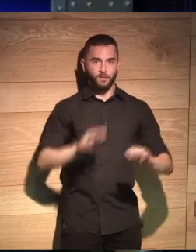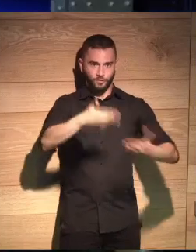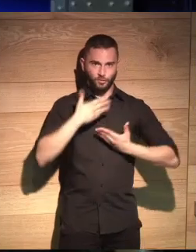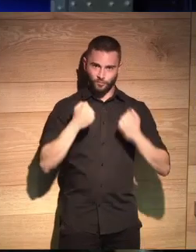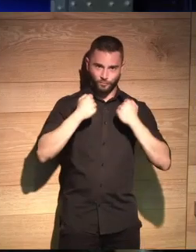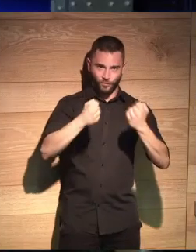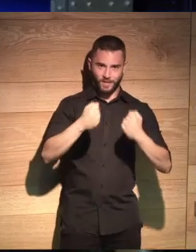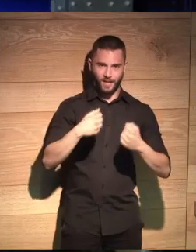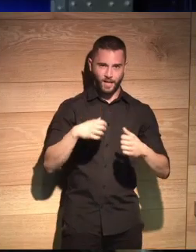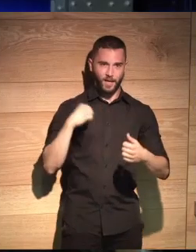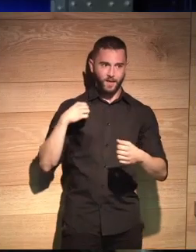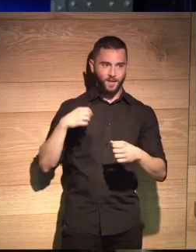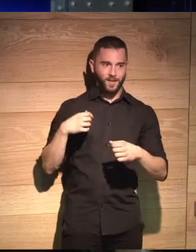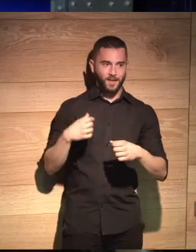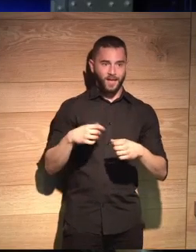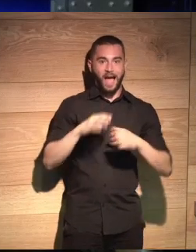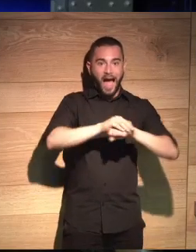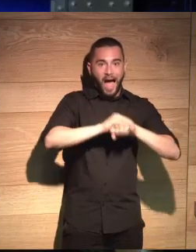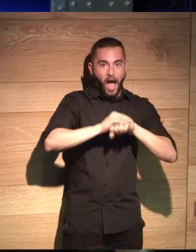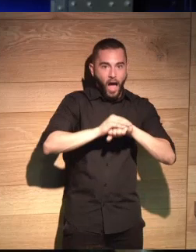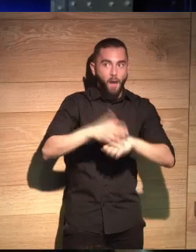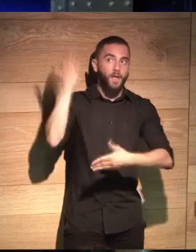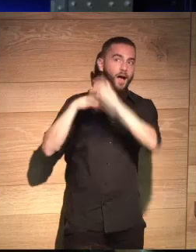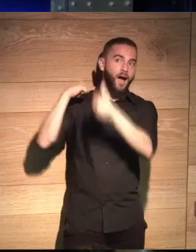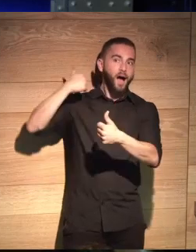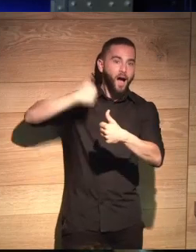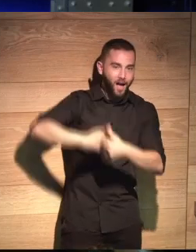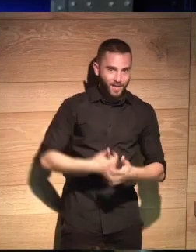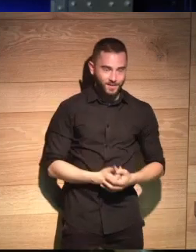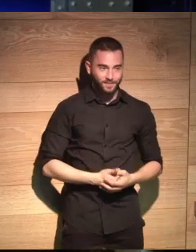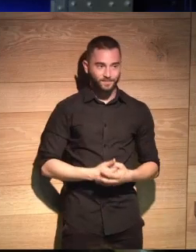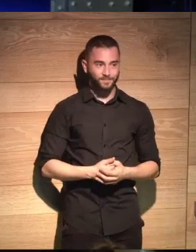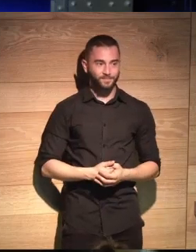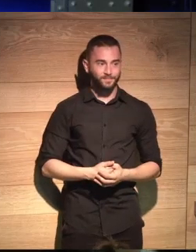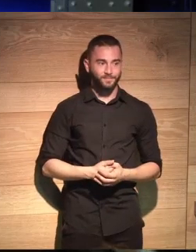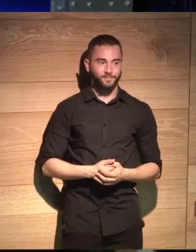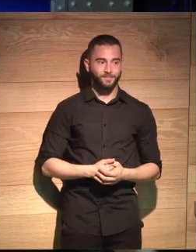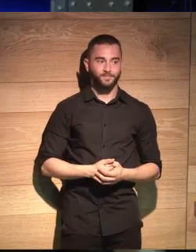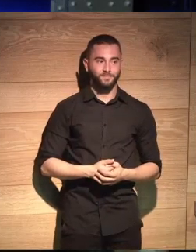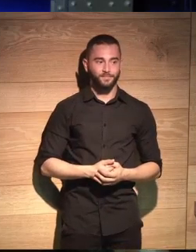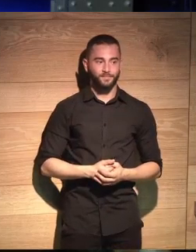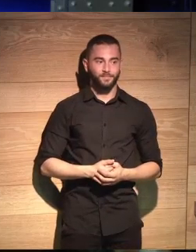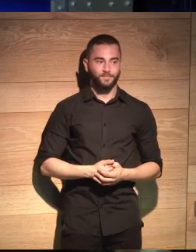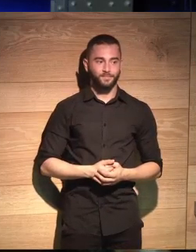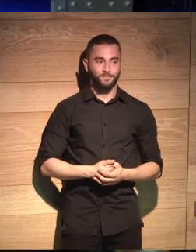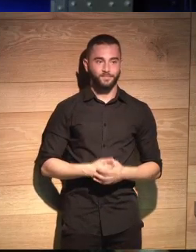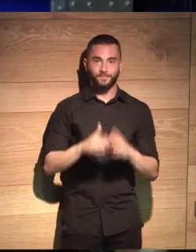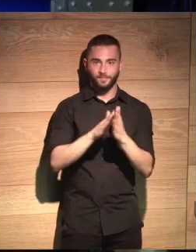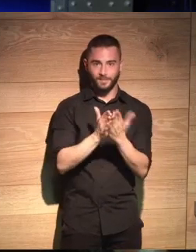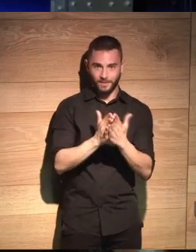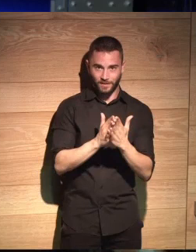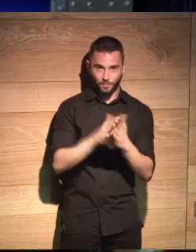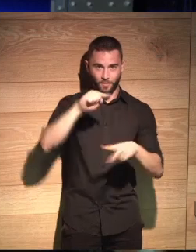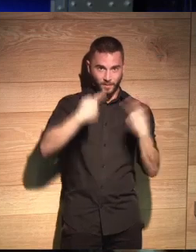somos amigos. Creo, bueno, es mi amigo. Le he dado señales de haberla leído, el primer libro, el